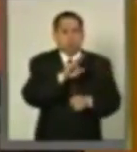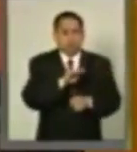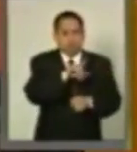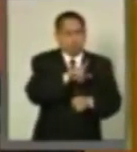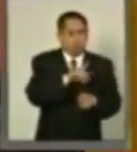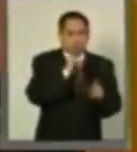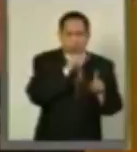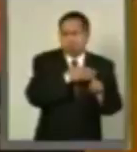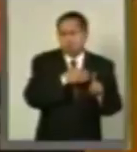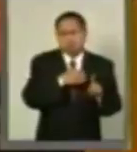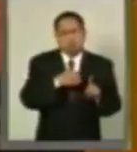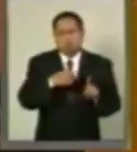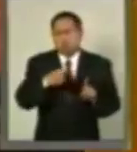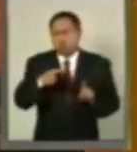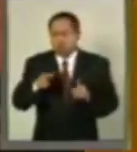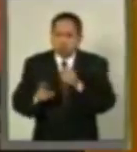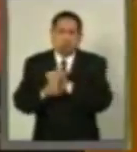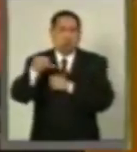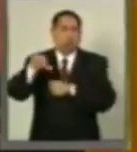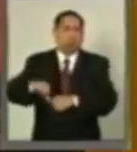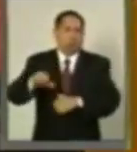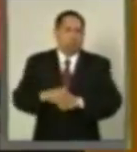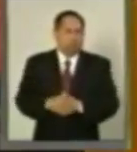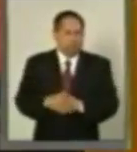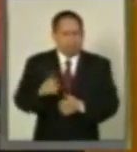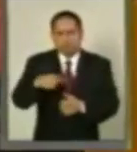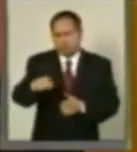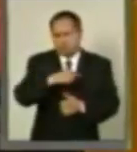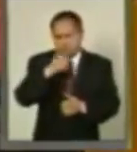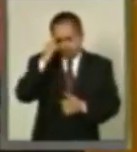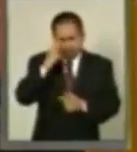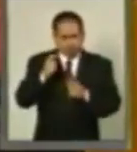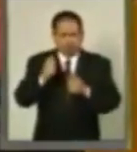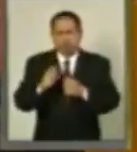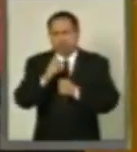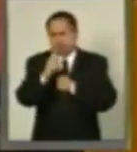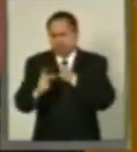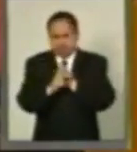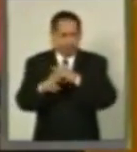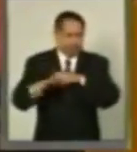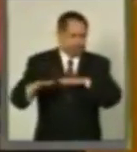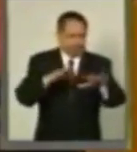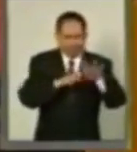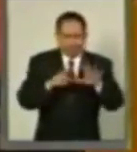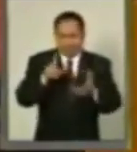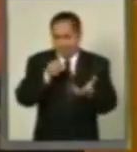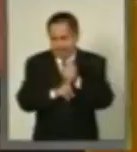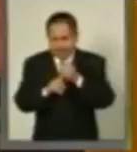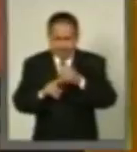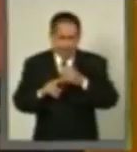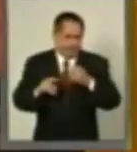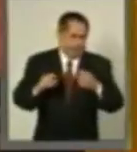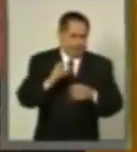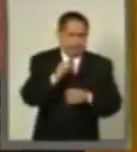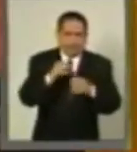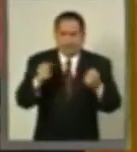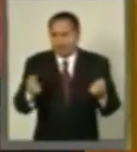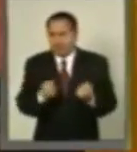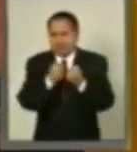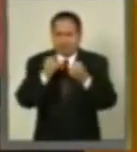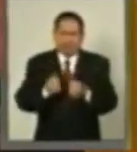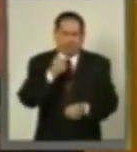1997. Ustedes recibieron, por supuesto, un país sumido en una grave crisis de